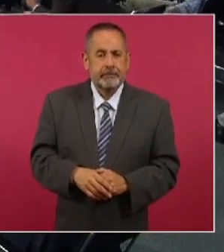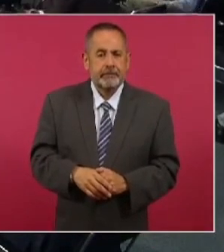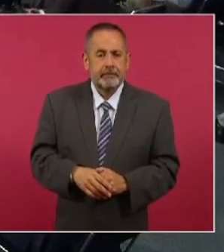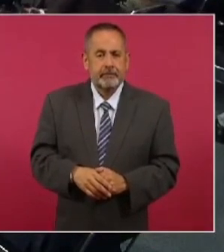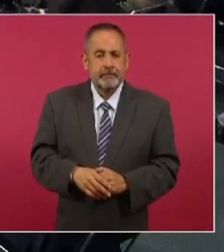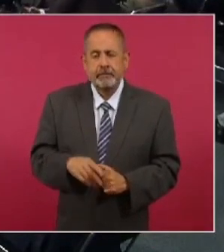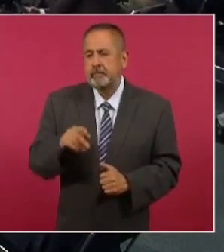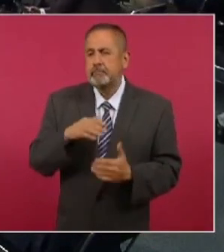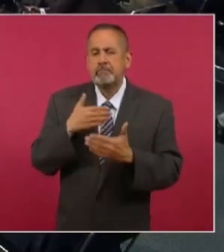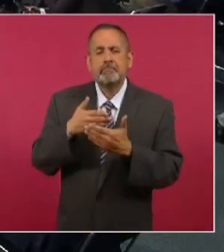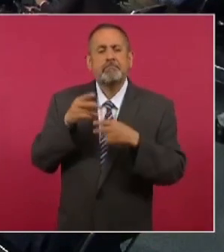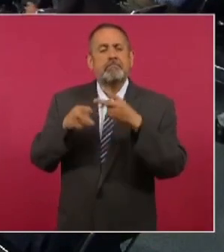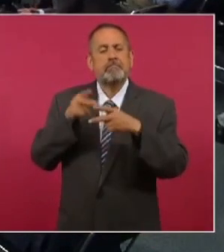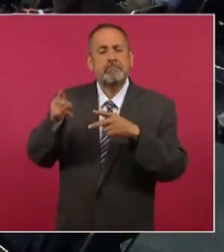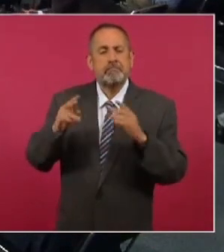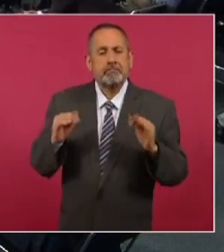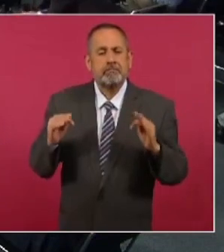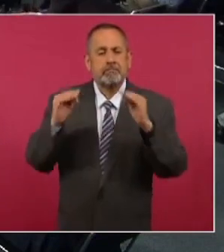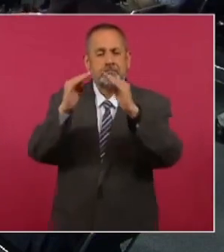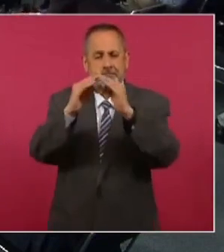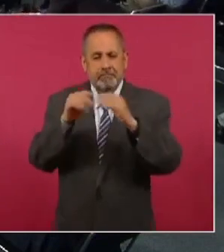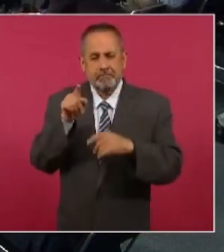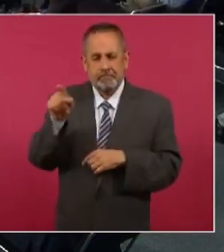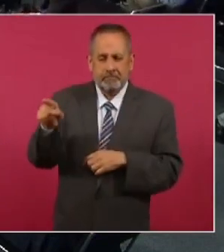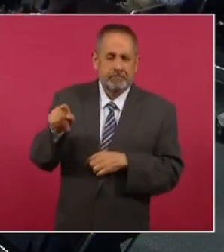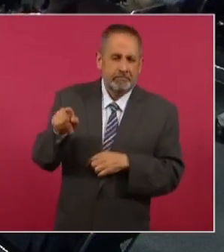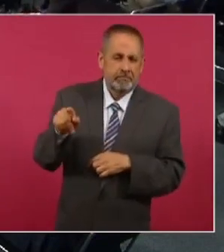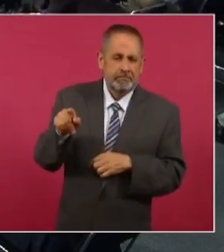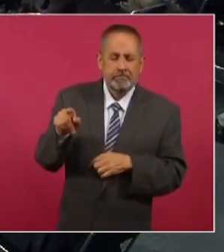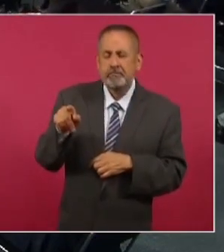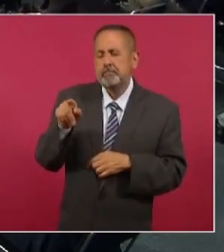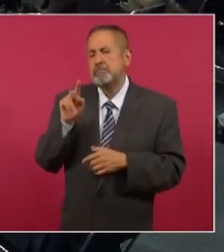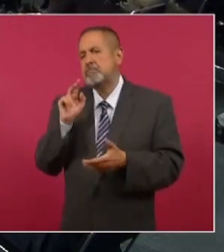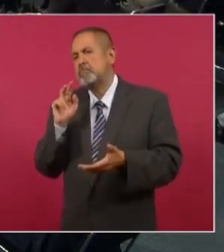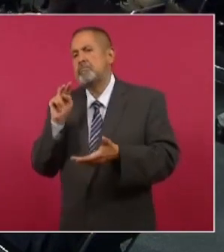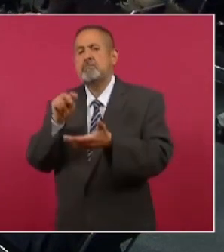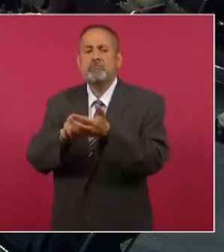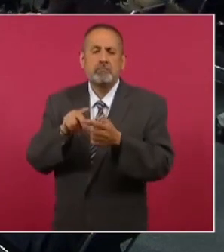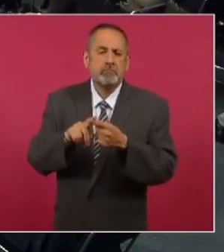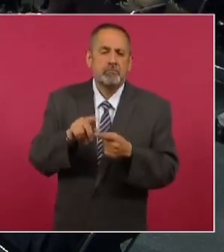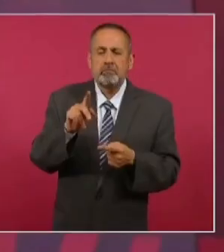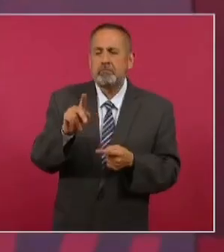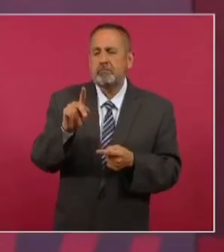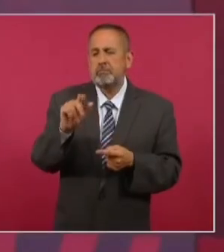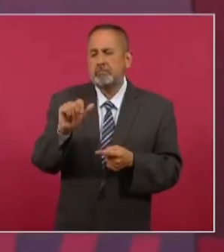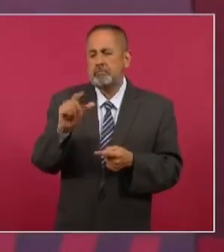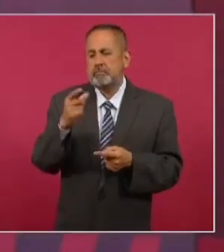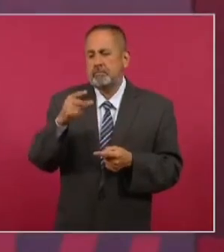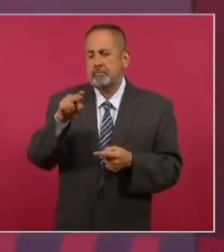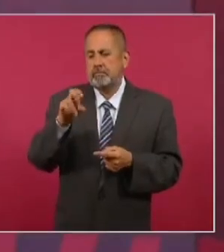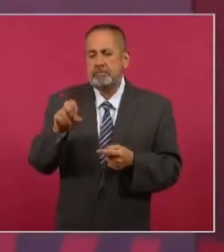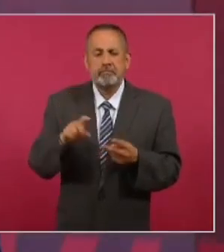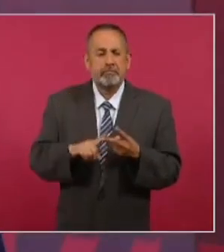Teotihuacán o Teotihuacán a Palenque a Chichén